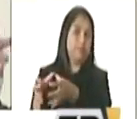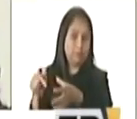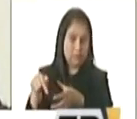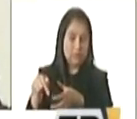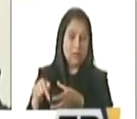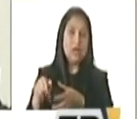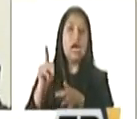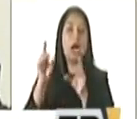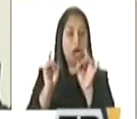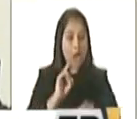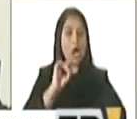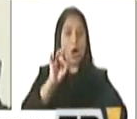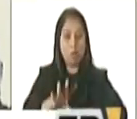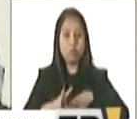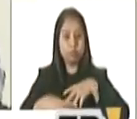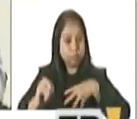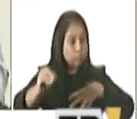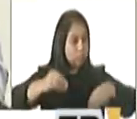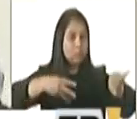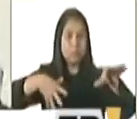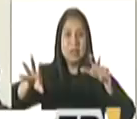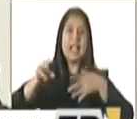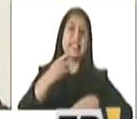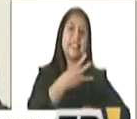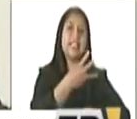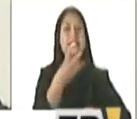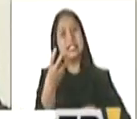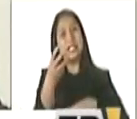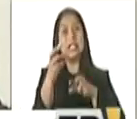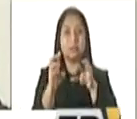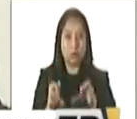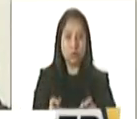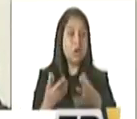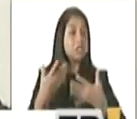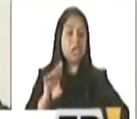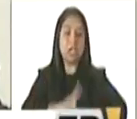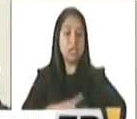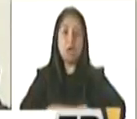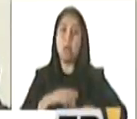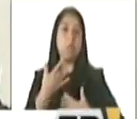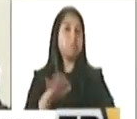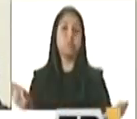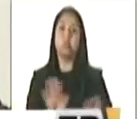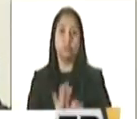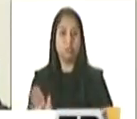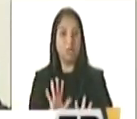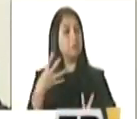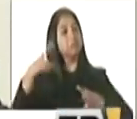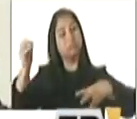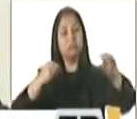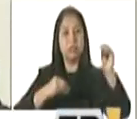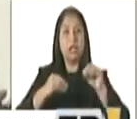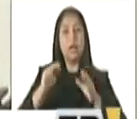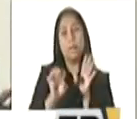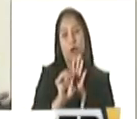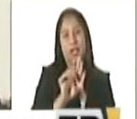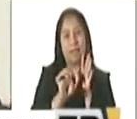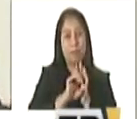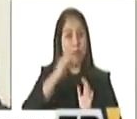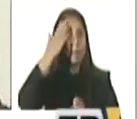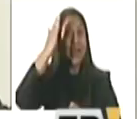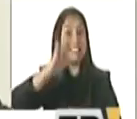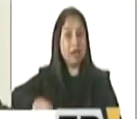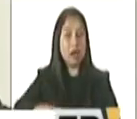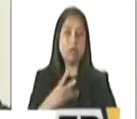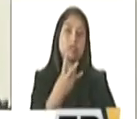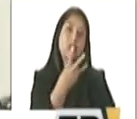ir evacuando a unas 300 personas que han terminado su cuarentena. El día de mañana, por ejemplo, alrededor de